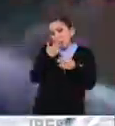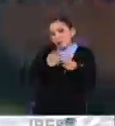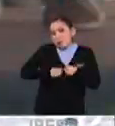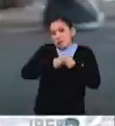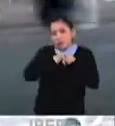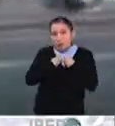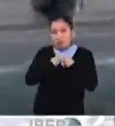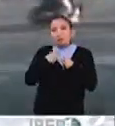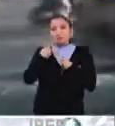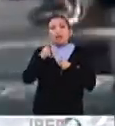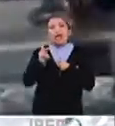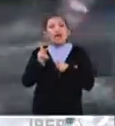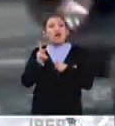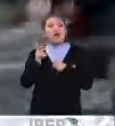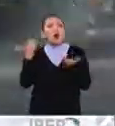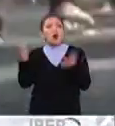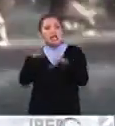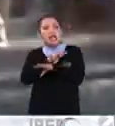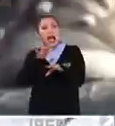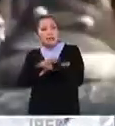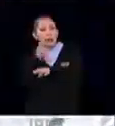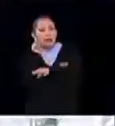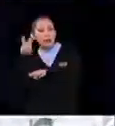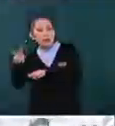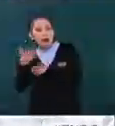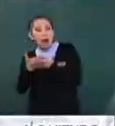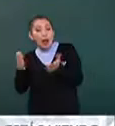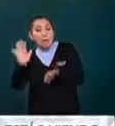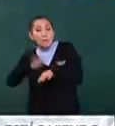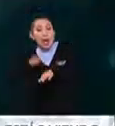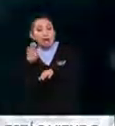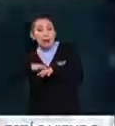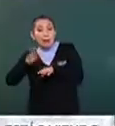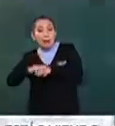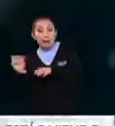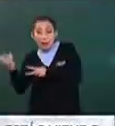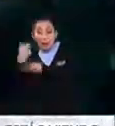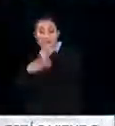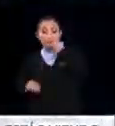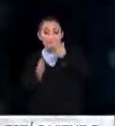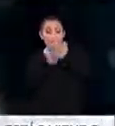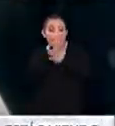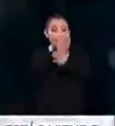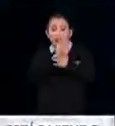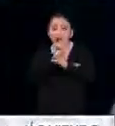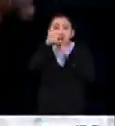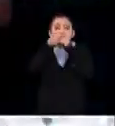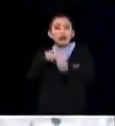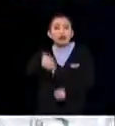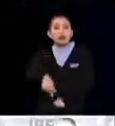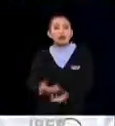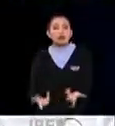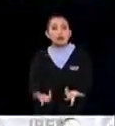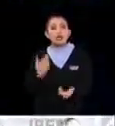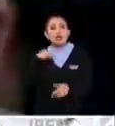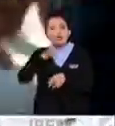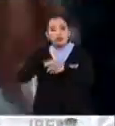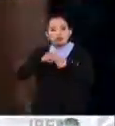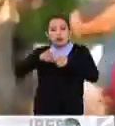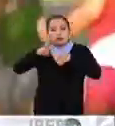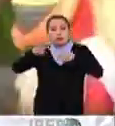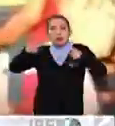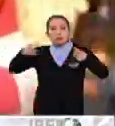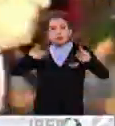mejor, pero creo que el cambio que hemos visto es que cada vez más el tránsito se convierte en recepción y cada vez vamos a ir teniendo quizá